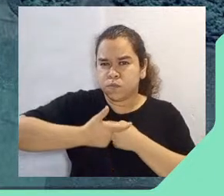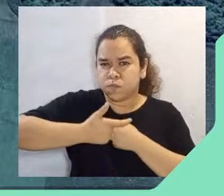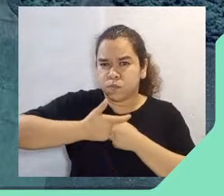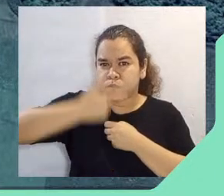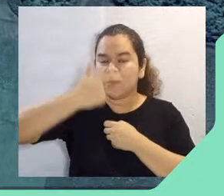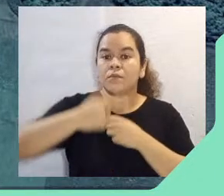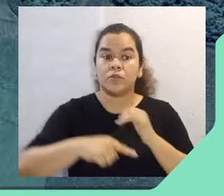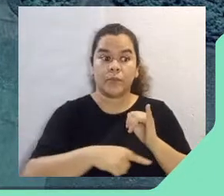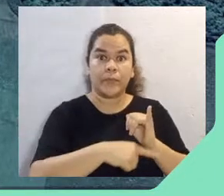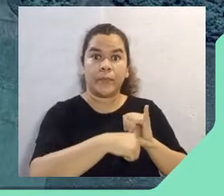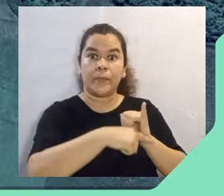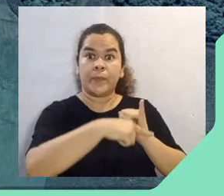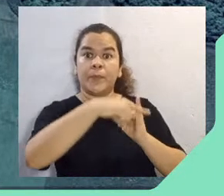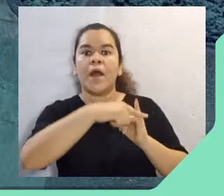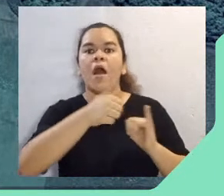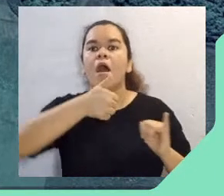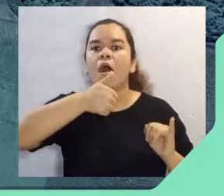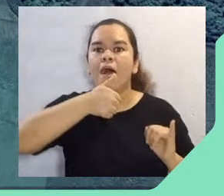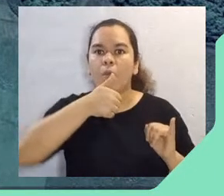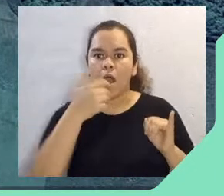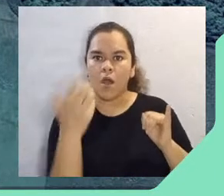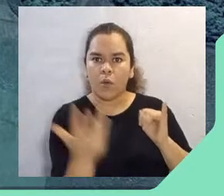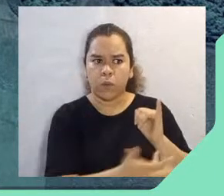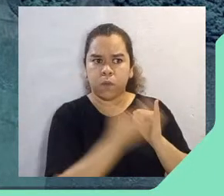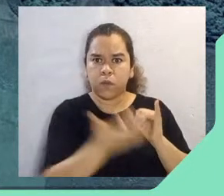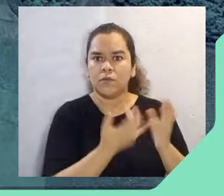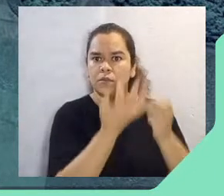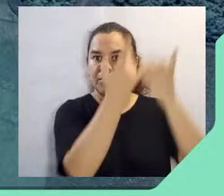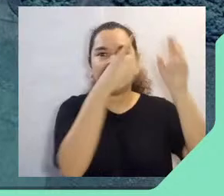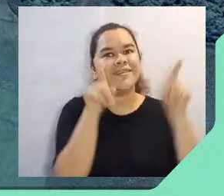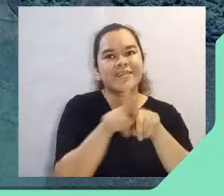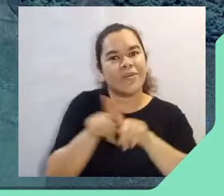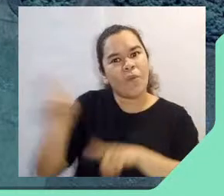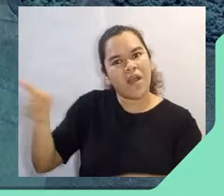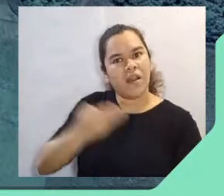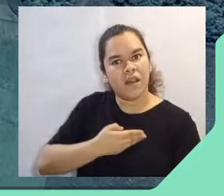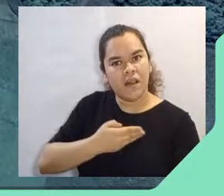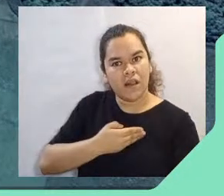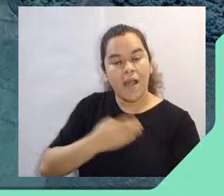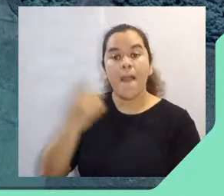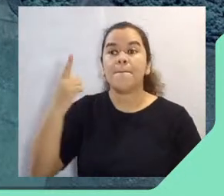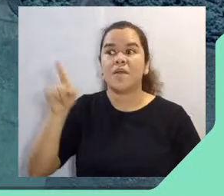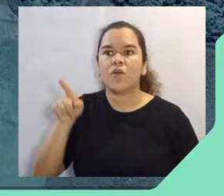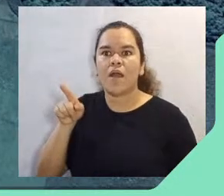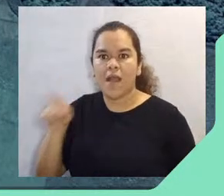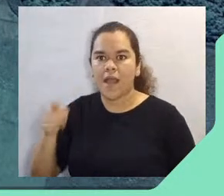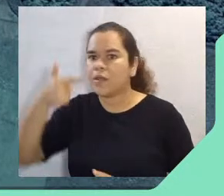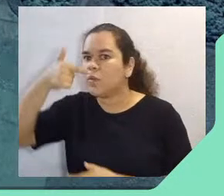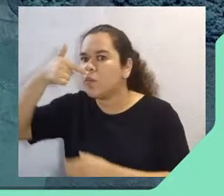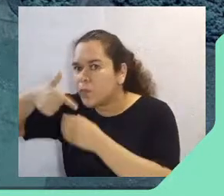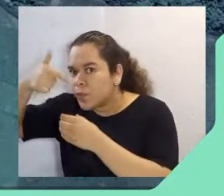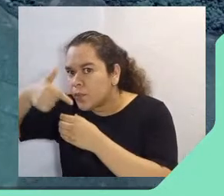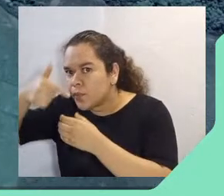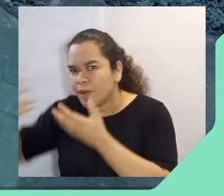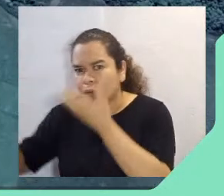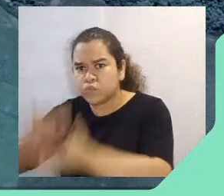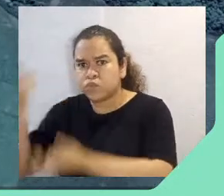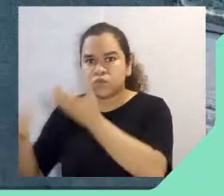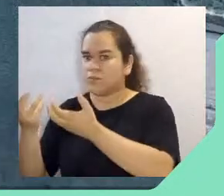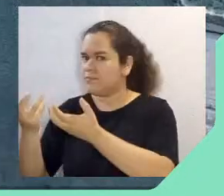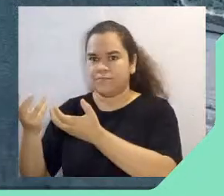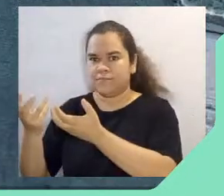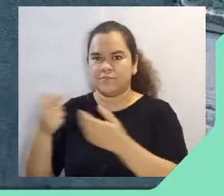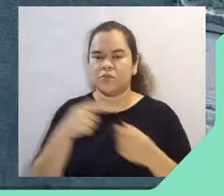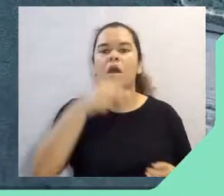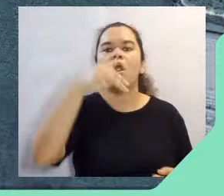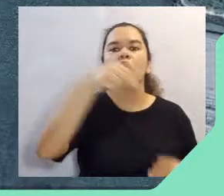y hacer hervir el agua, igual como habíamos visto en la central de Timbúes, pero en vez de quemar combustible se aprovecha la desintegración radioactiva. Y